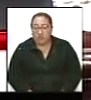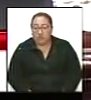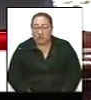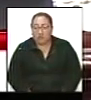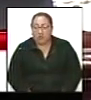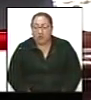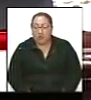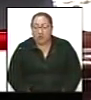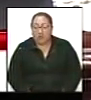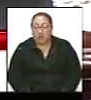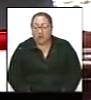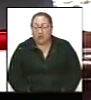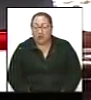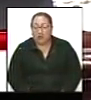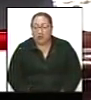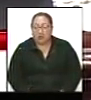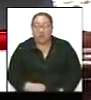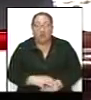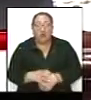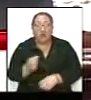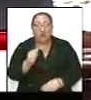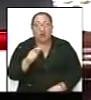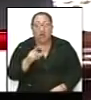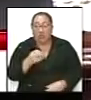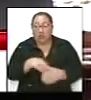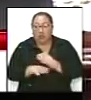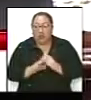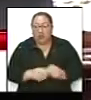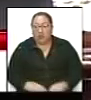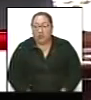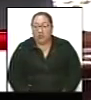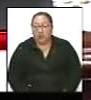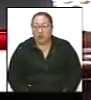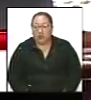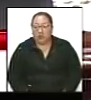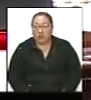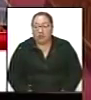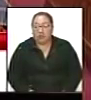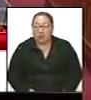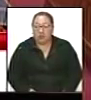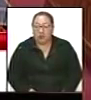el doctor Salomé pueda hacer ingreso a este hemiciclo. Se suspende la sesión.